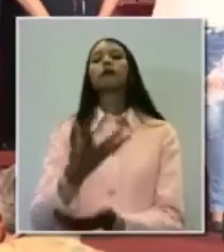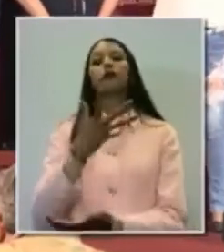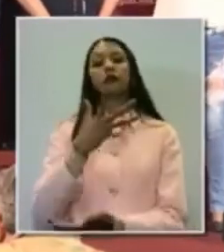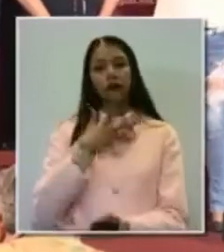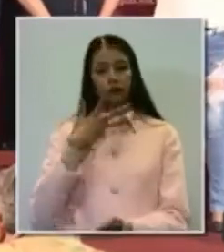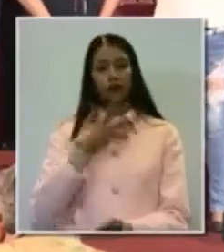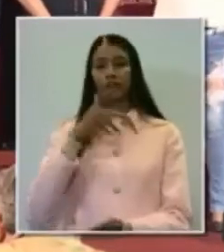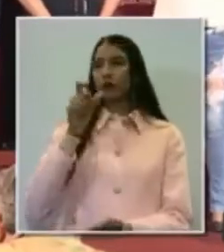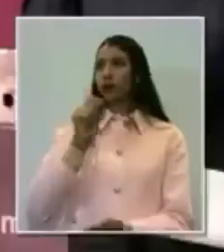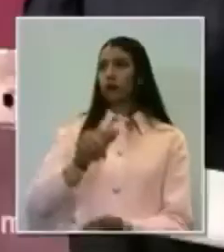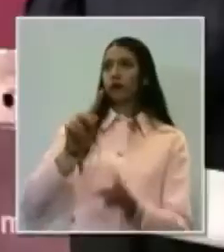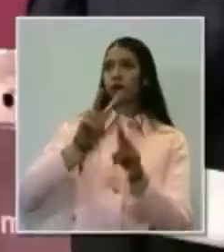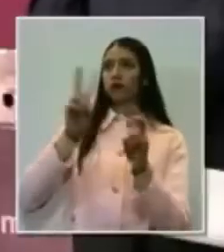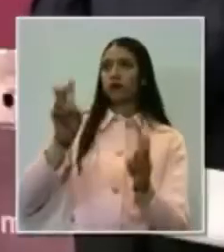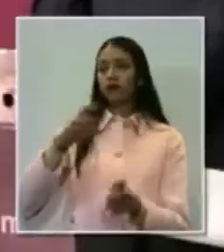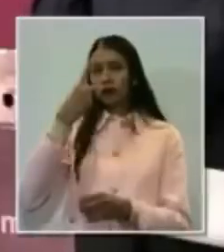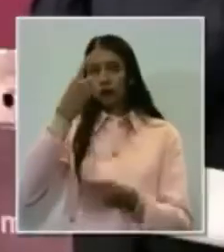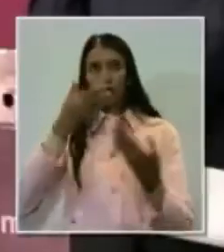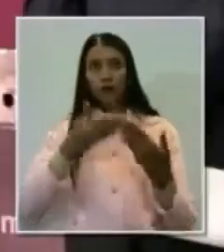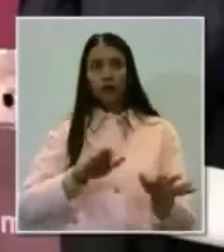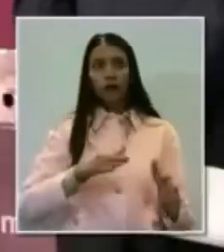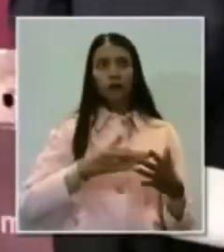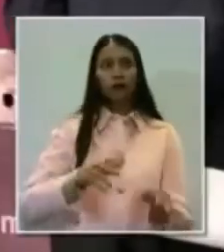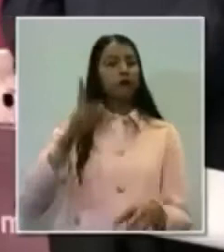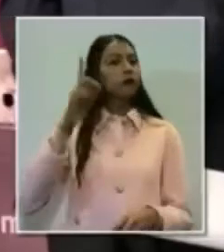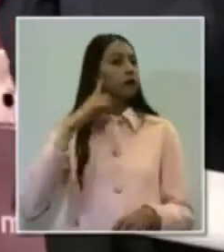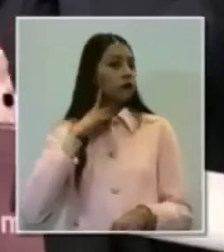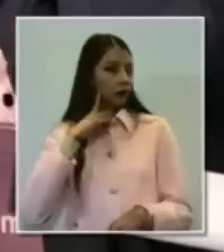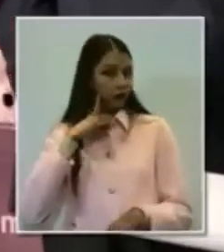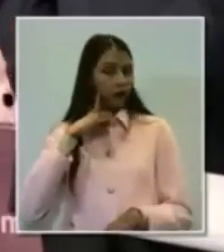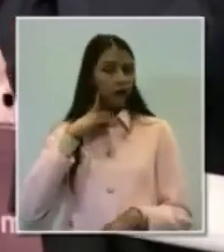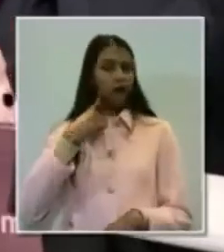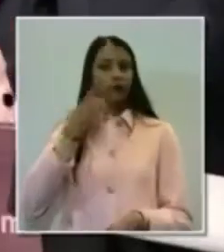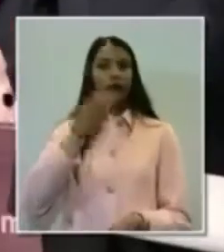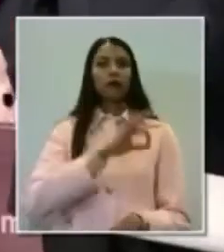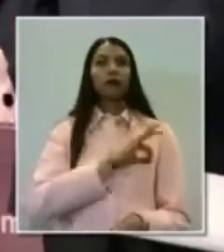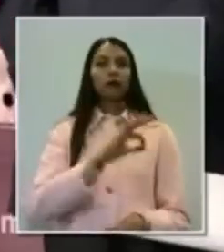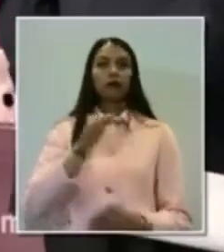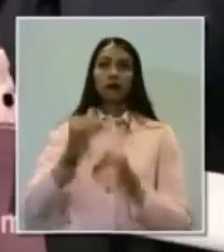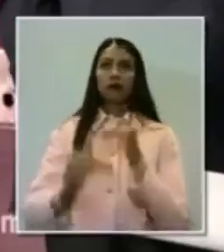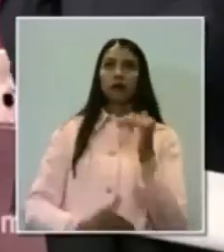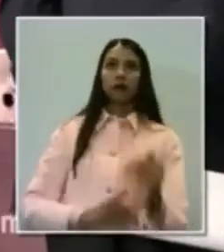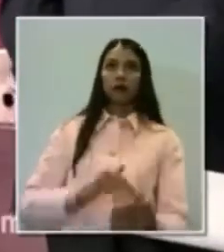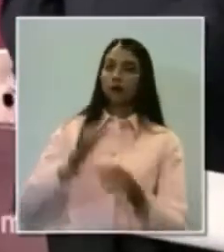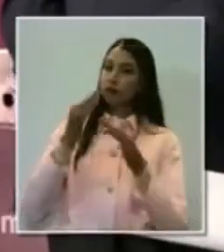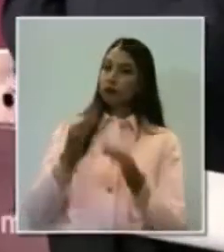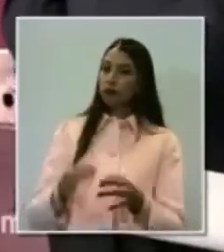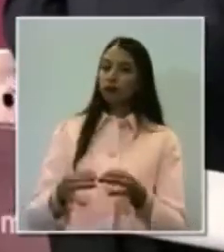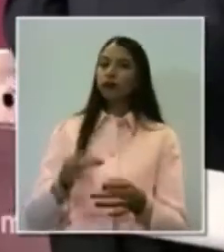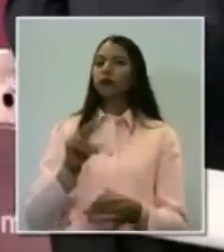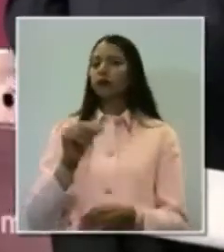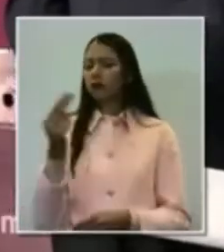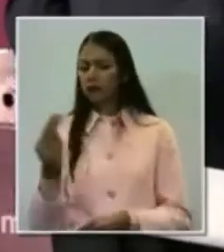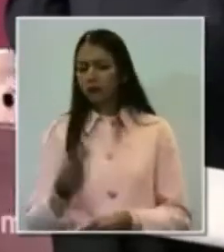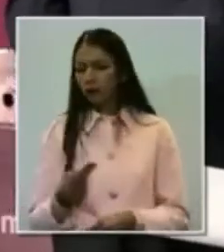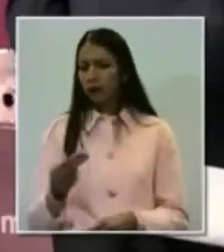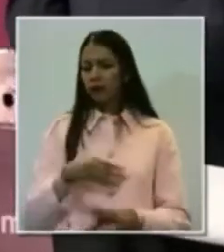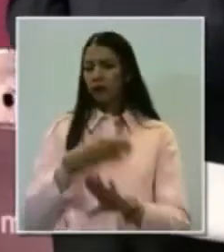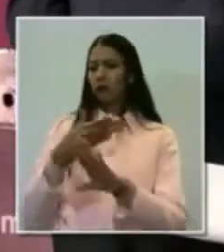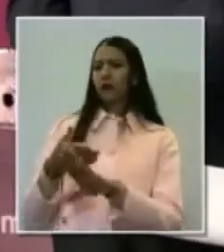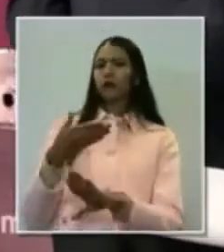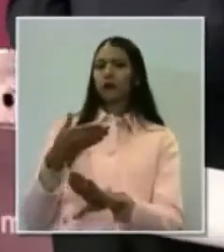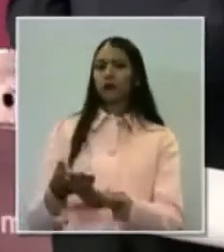estamos en esa misma sintonía de abrir las puertas, de escuchar, para poder avanzar de manera concreta y que no es necesario dañar